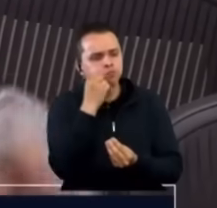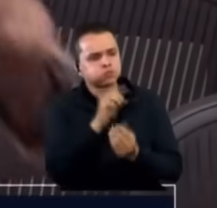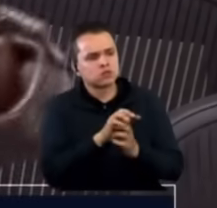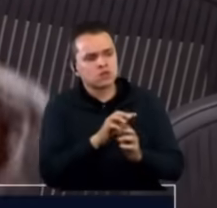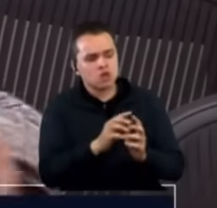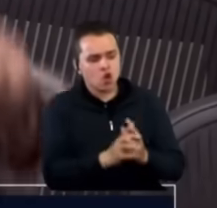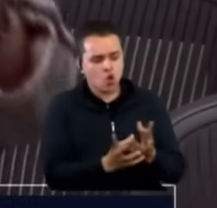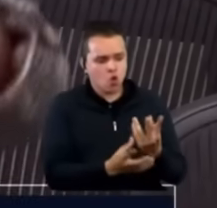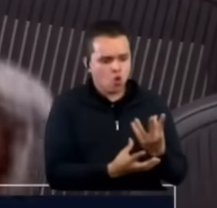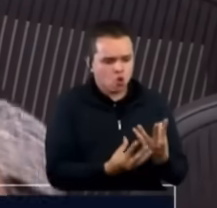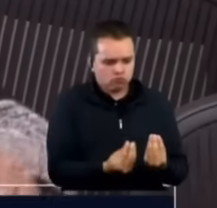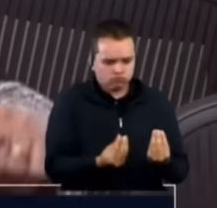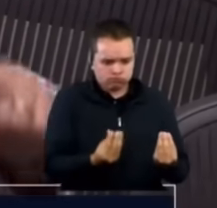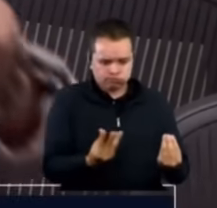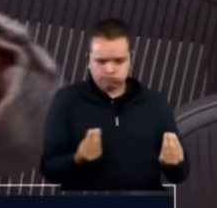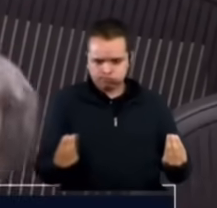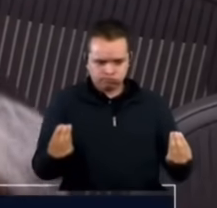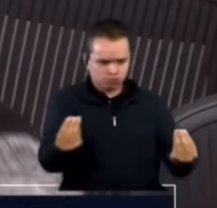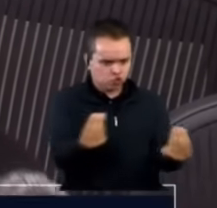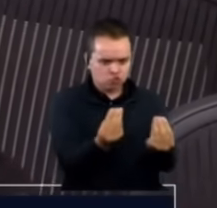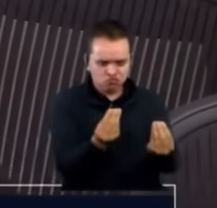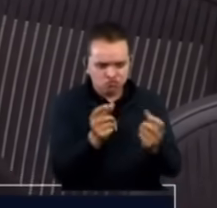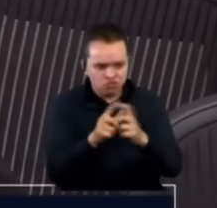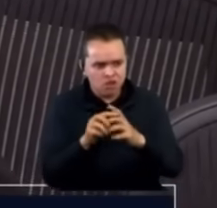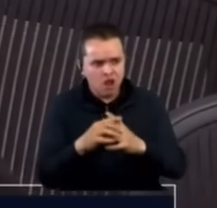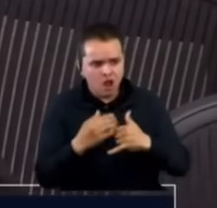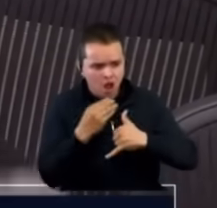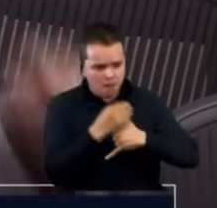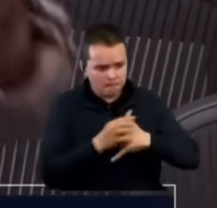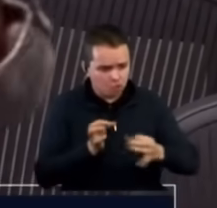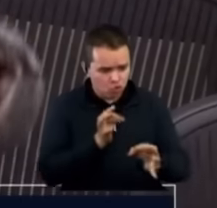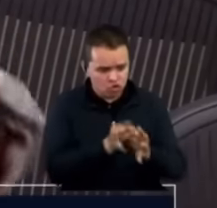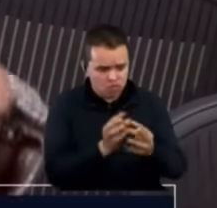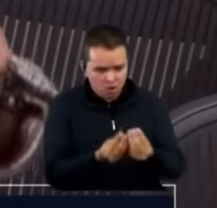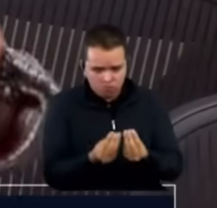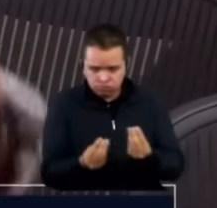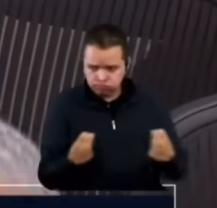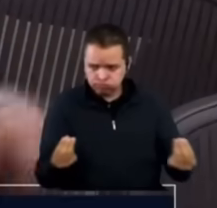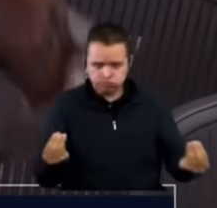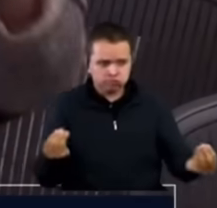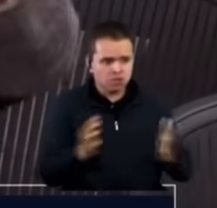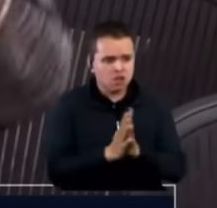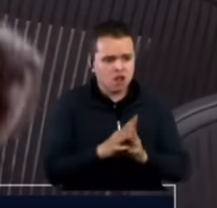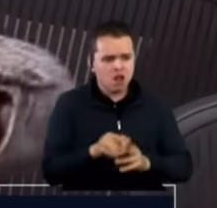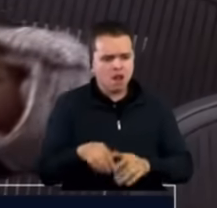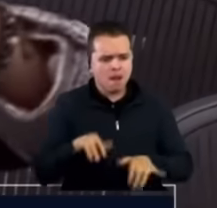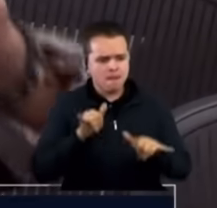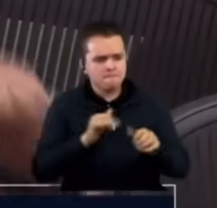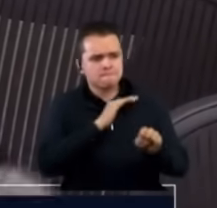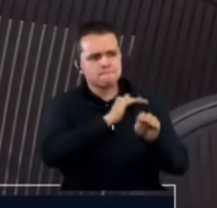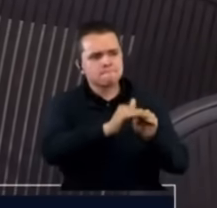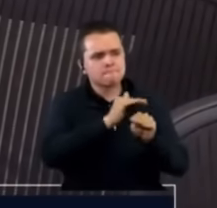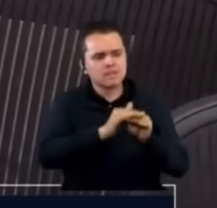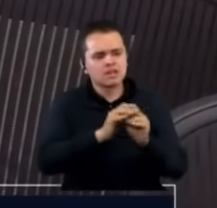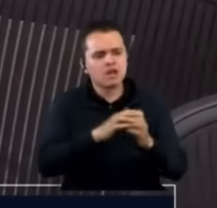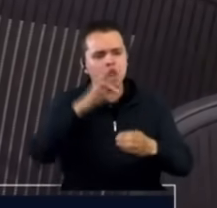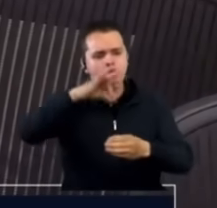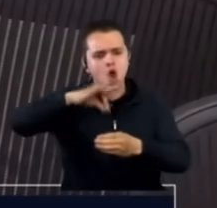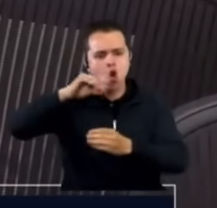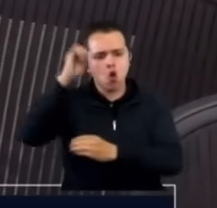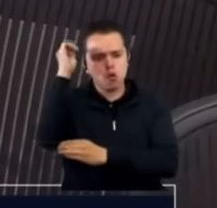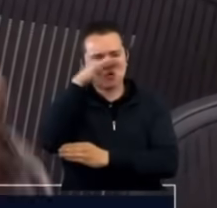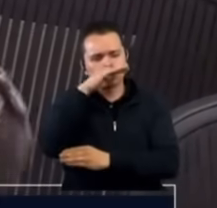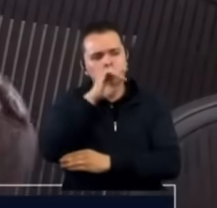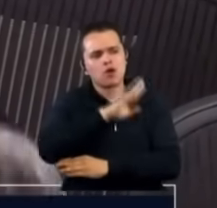han duplicado el control de los municipios en el último año y que en ese paro armado invitaban a votar por